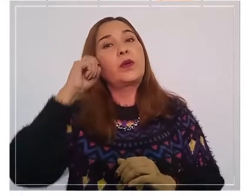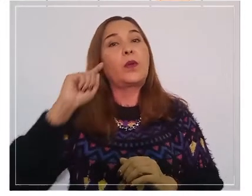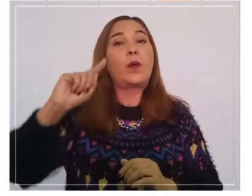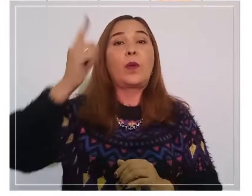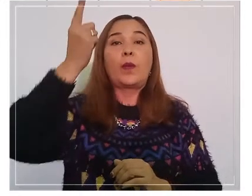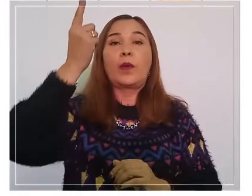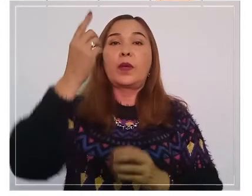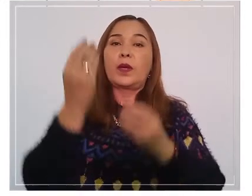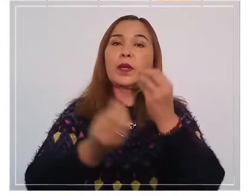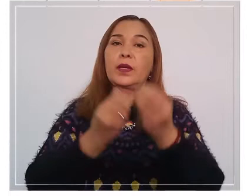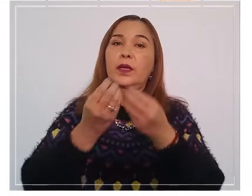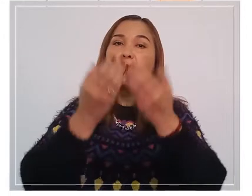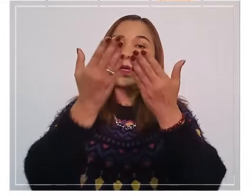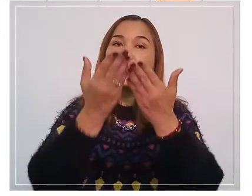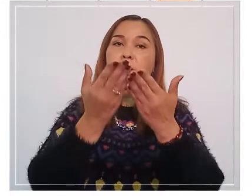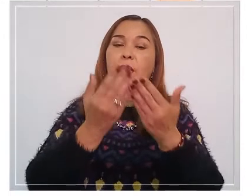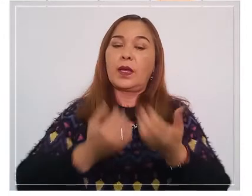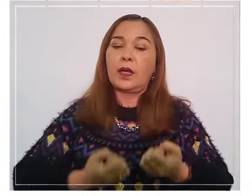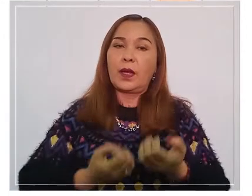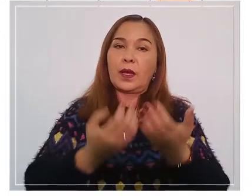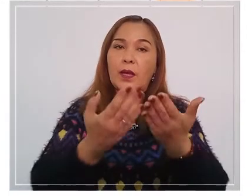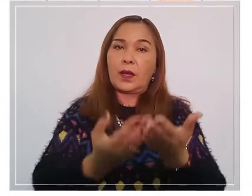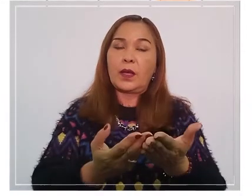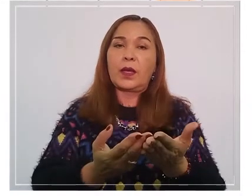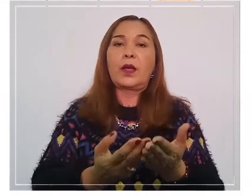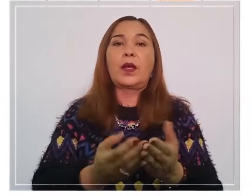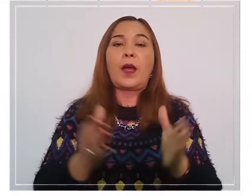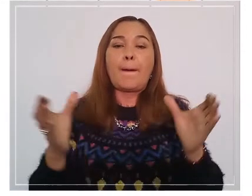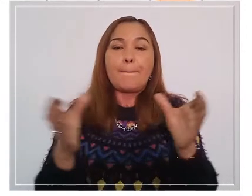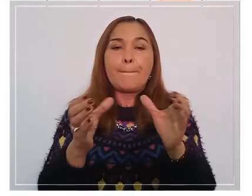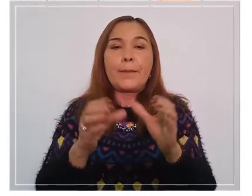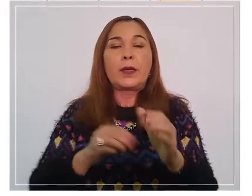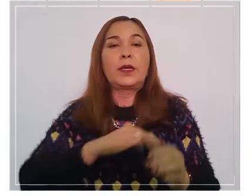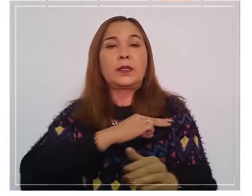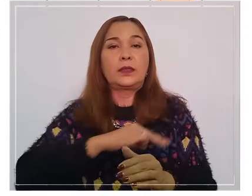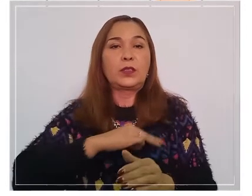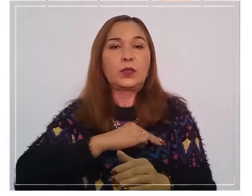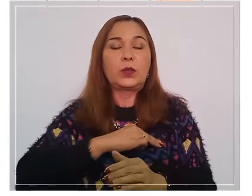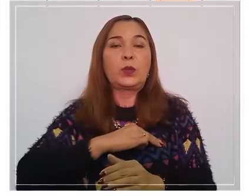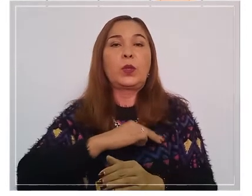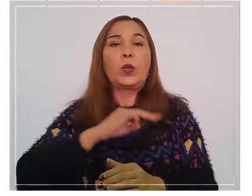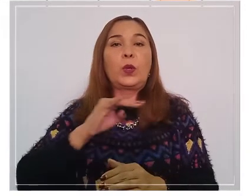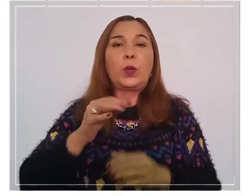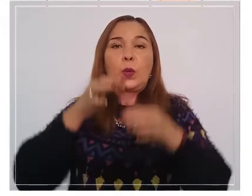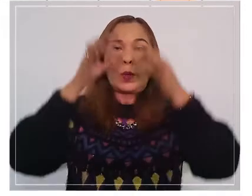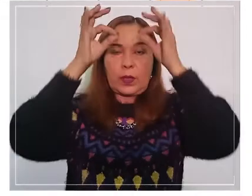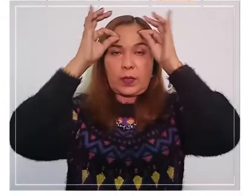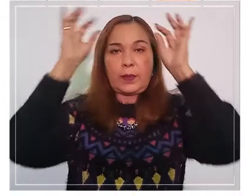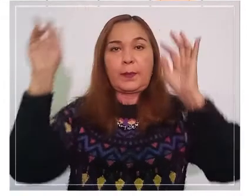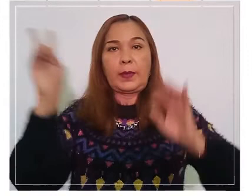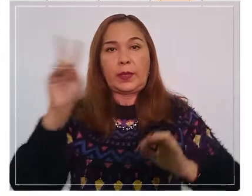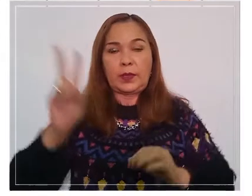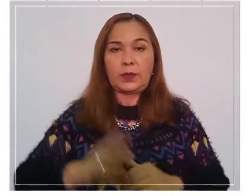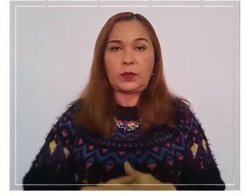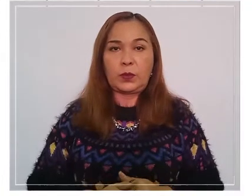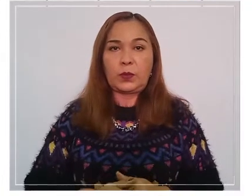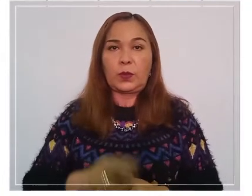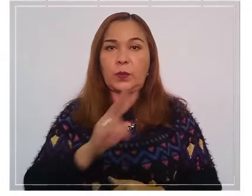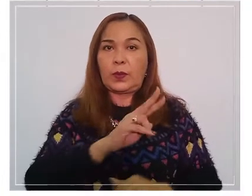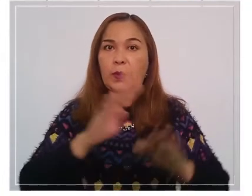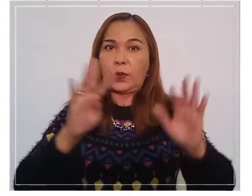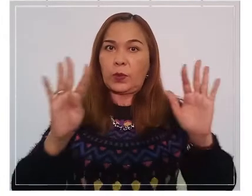en la creación y aportes de la micro misión simón rodríguez en venezuela día